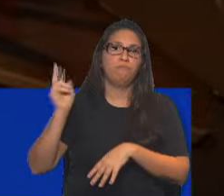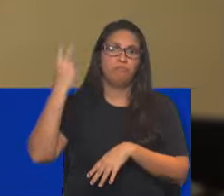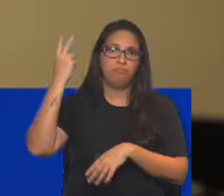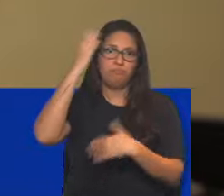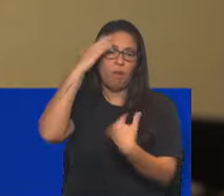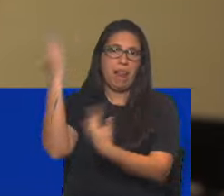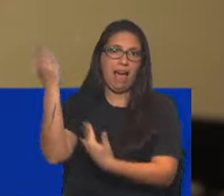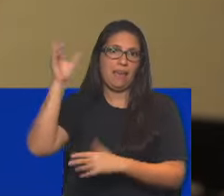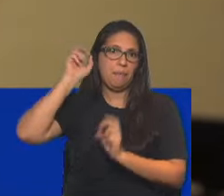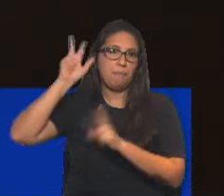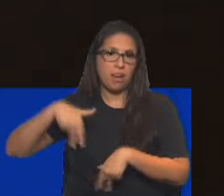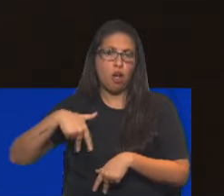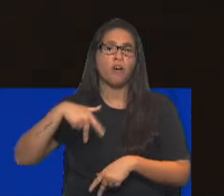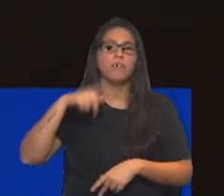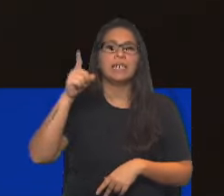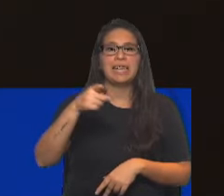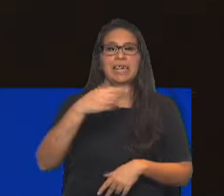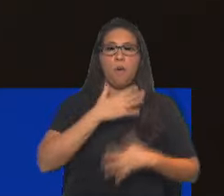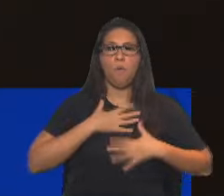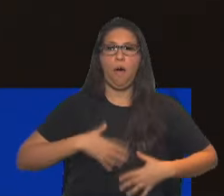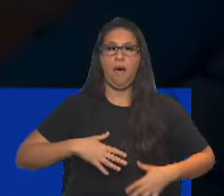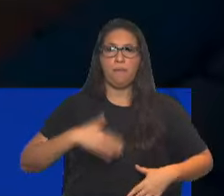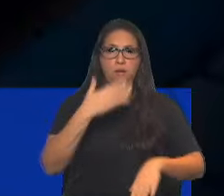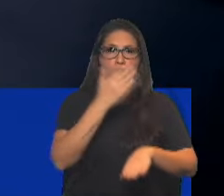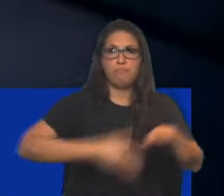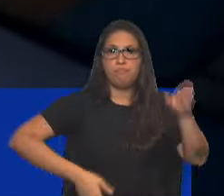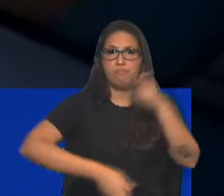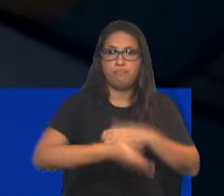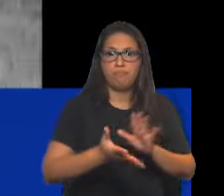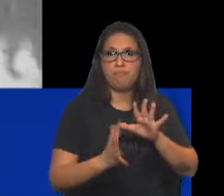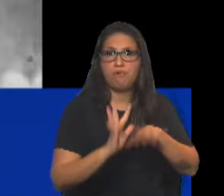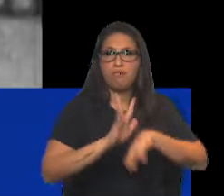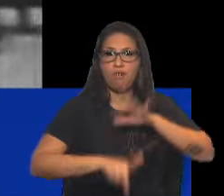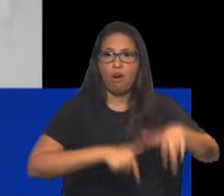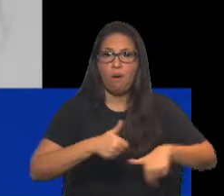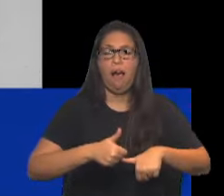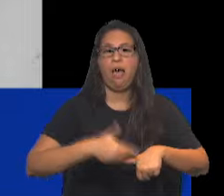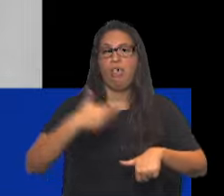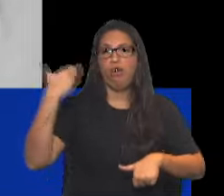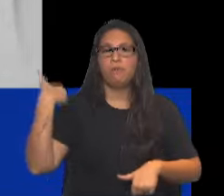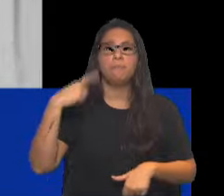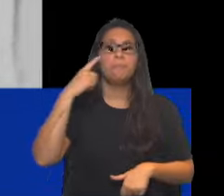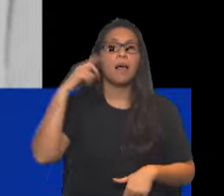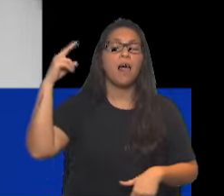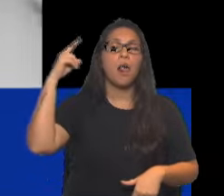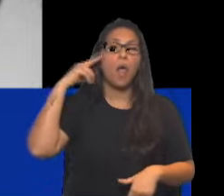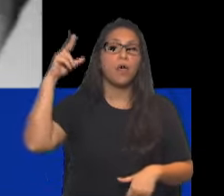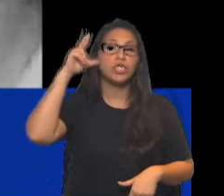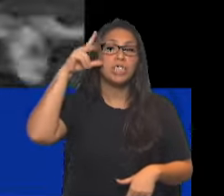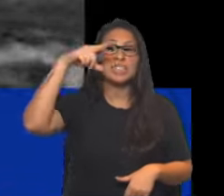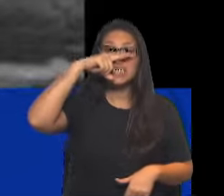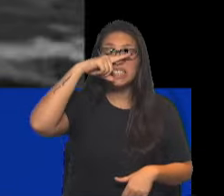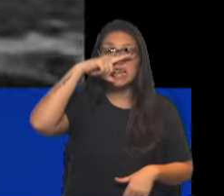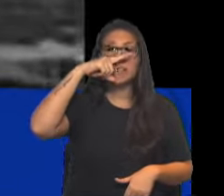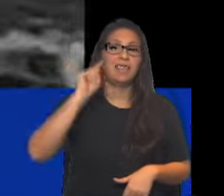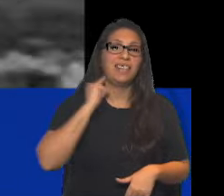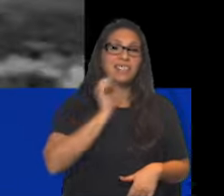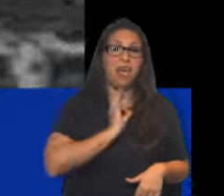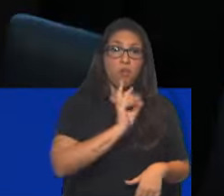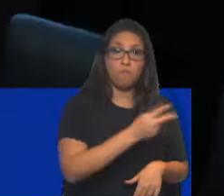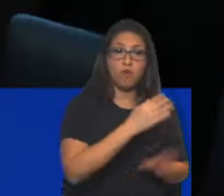37º aniversario de la profanación de su cadáver. Recordando una noche de invierno de 1987, 13 años después de su